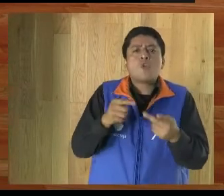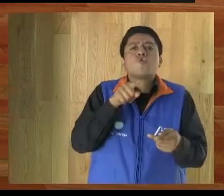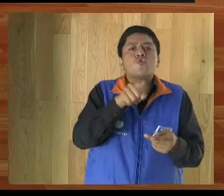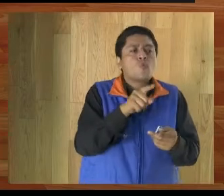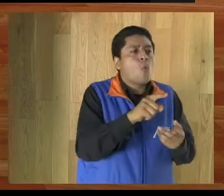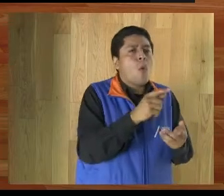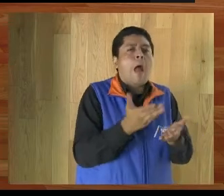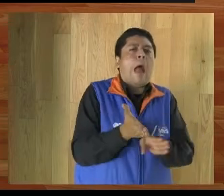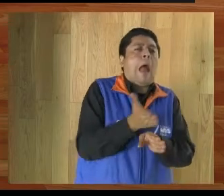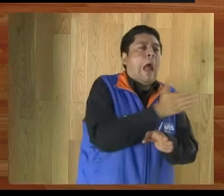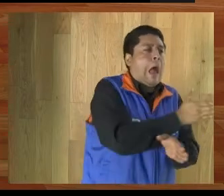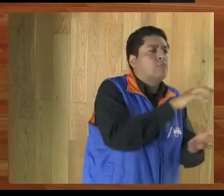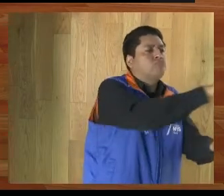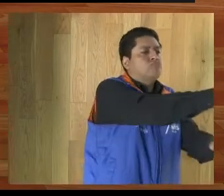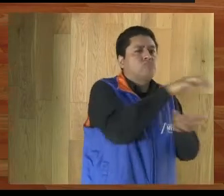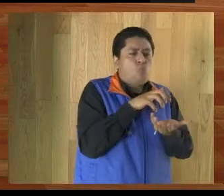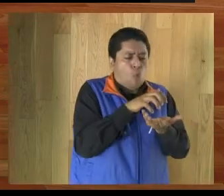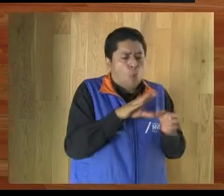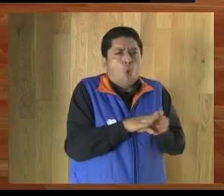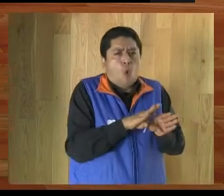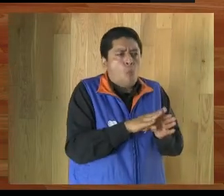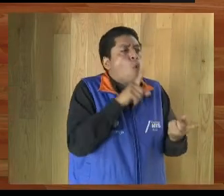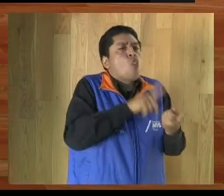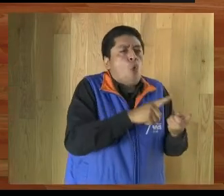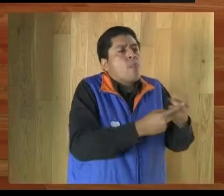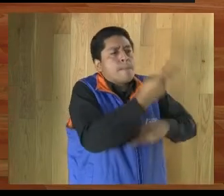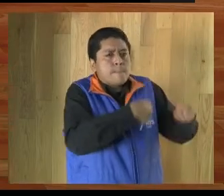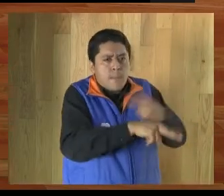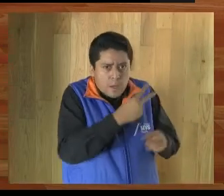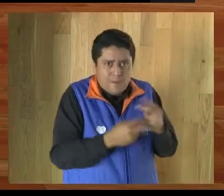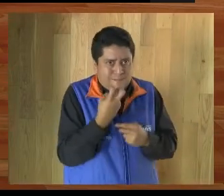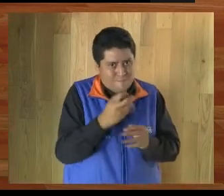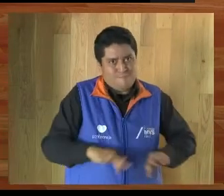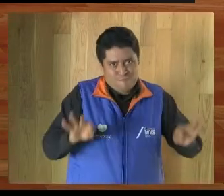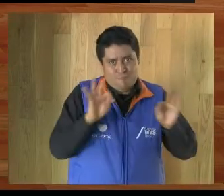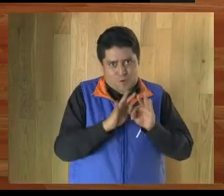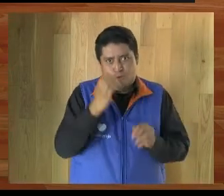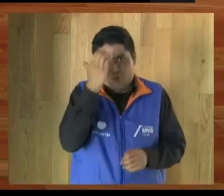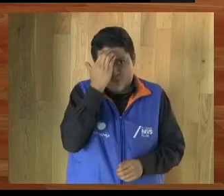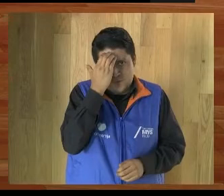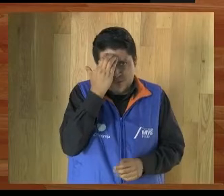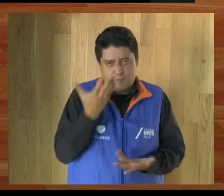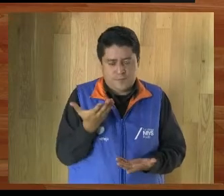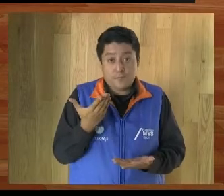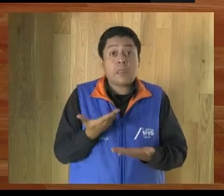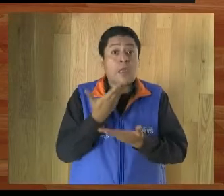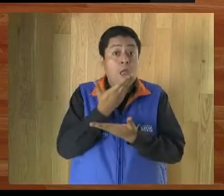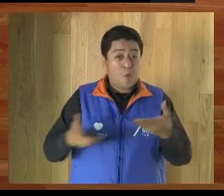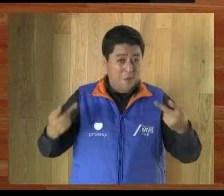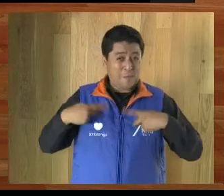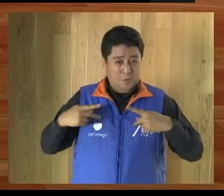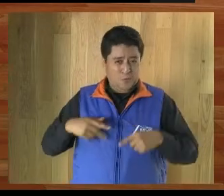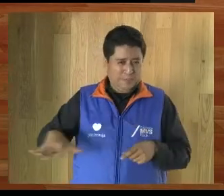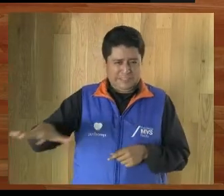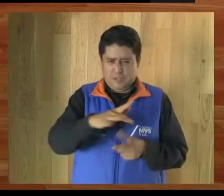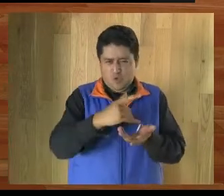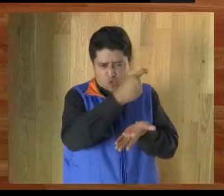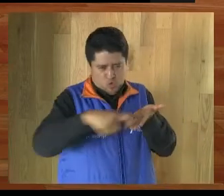has obtenido? Y porque sabemos que cada vez más los consumidores, lo veíamos